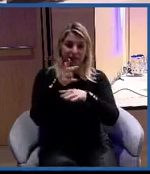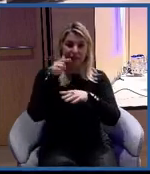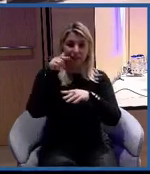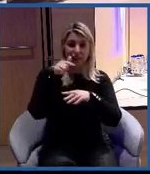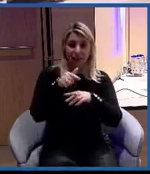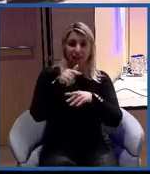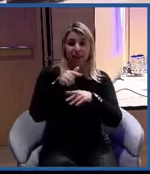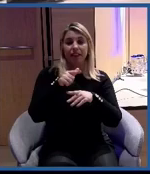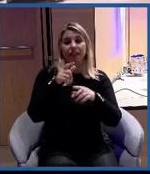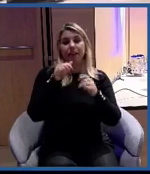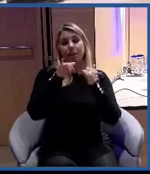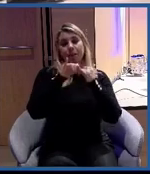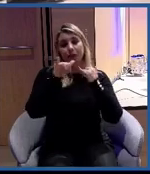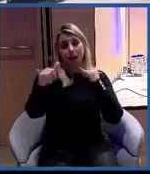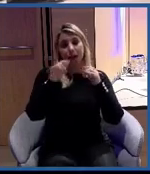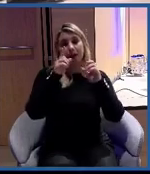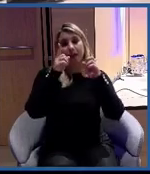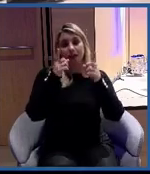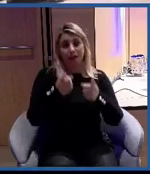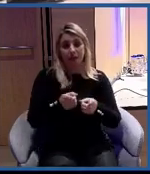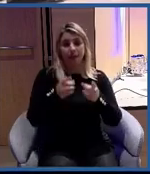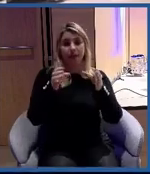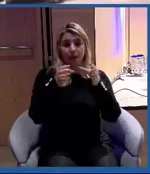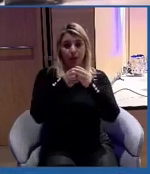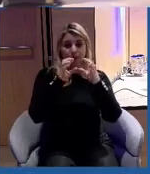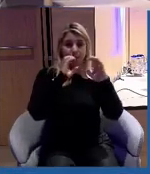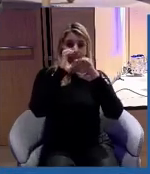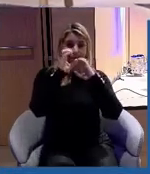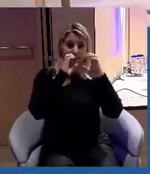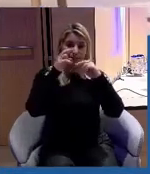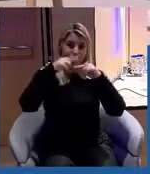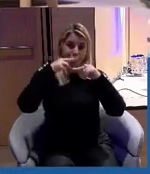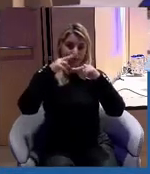de linkedin y las redes sociales de democracia en